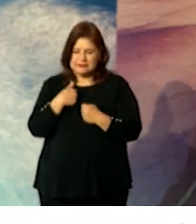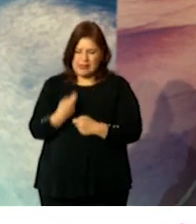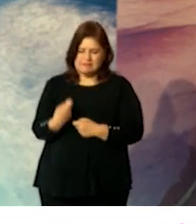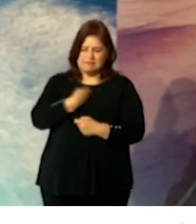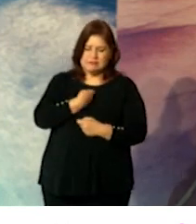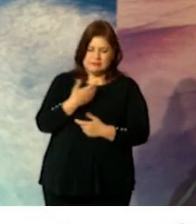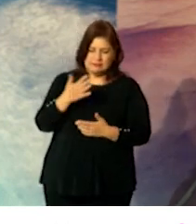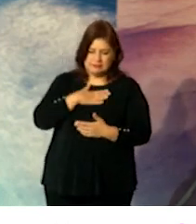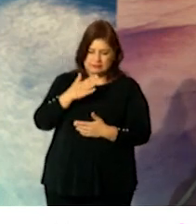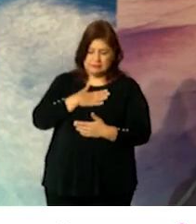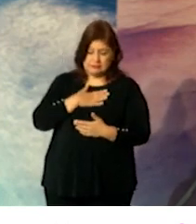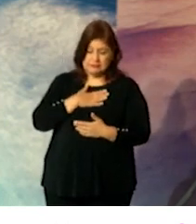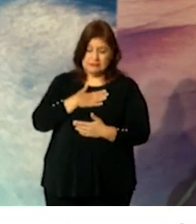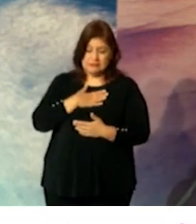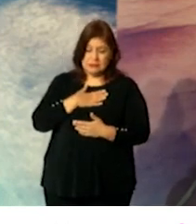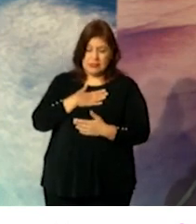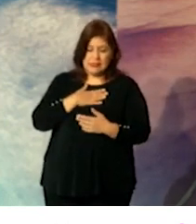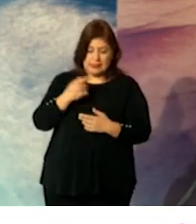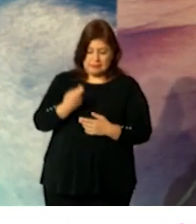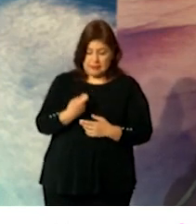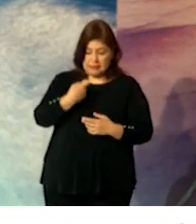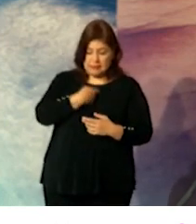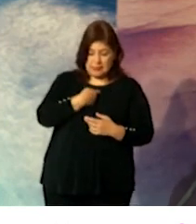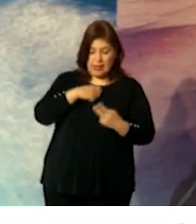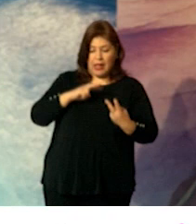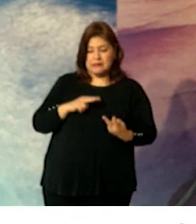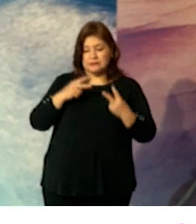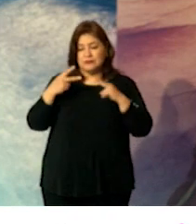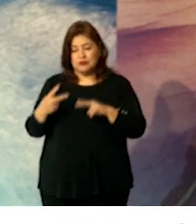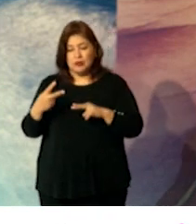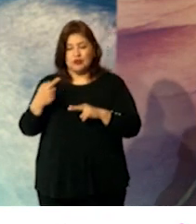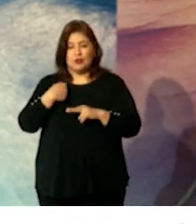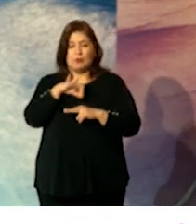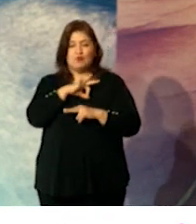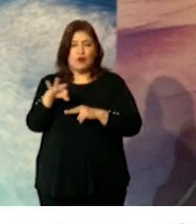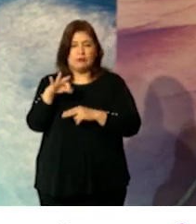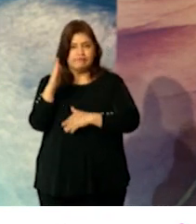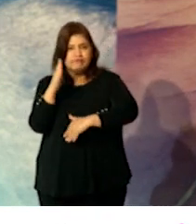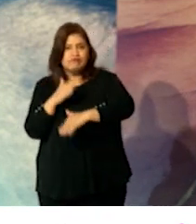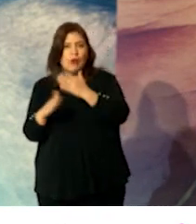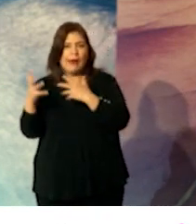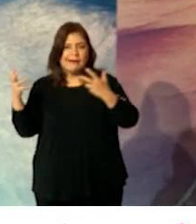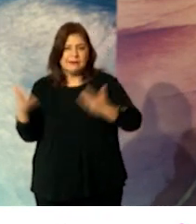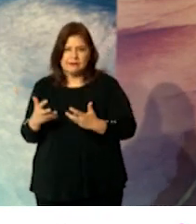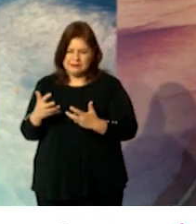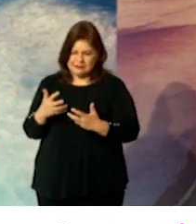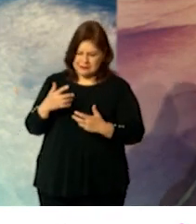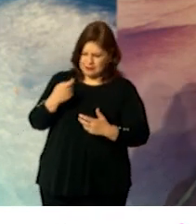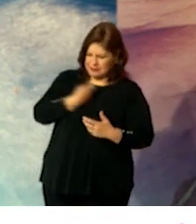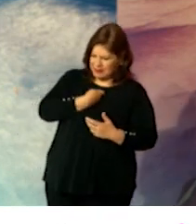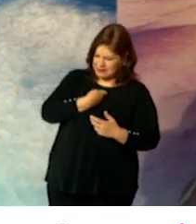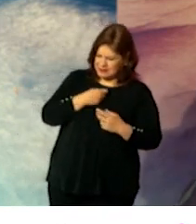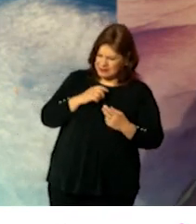de que nuestra identidad es lo opuesto a nuestro potencial. nuestra identidad es lo opuesto a